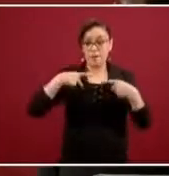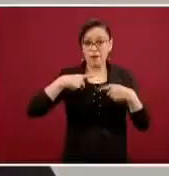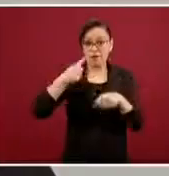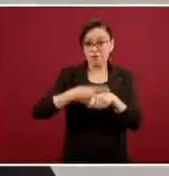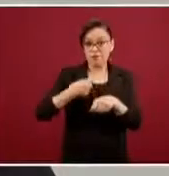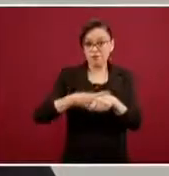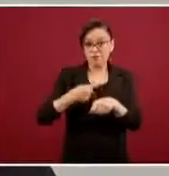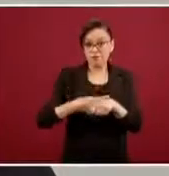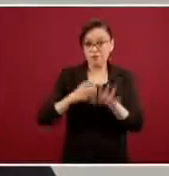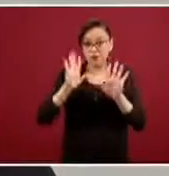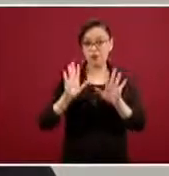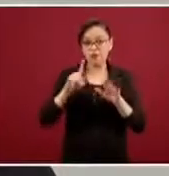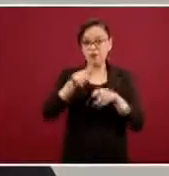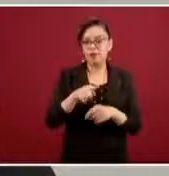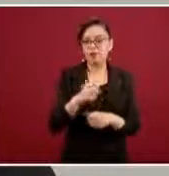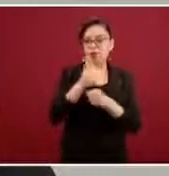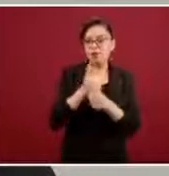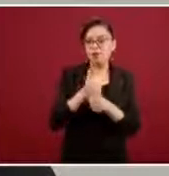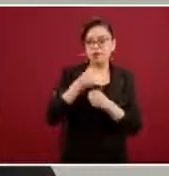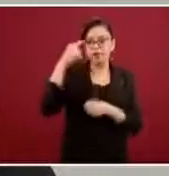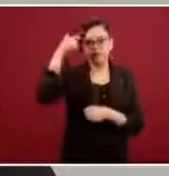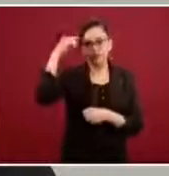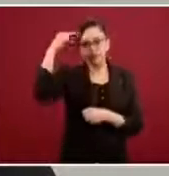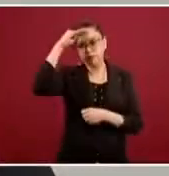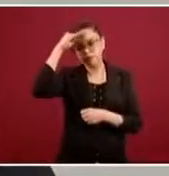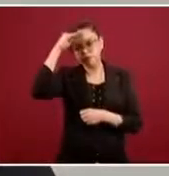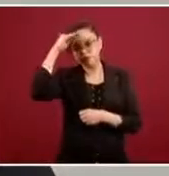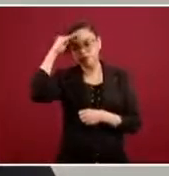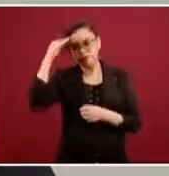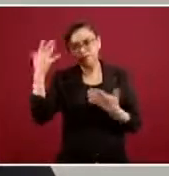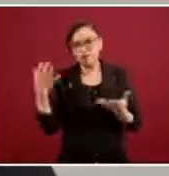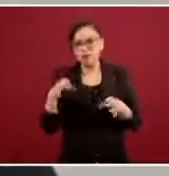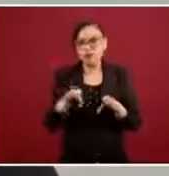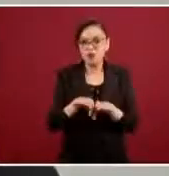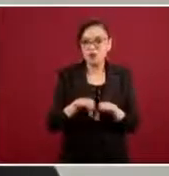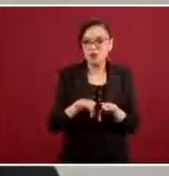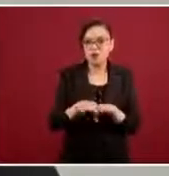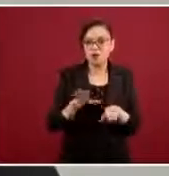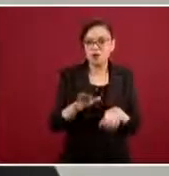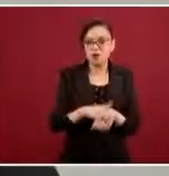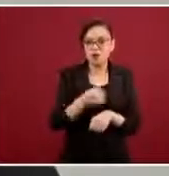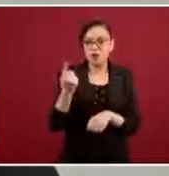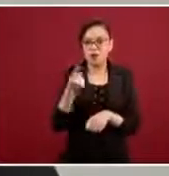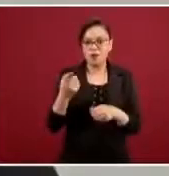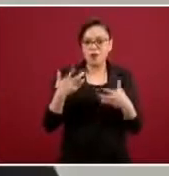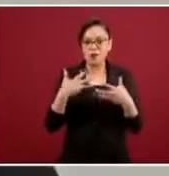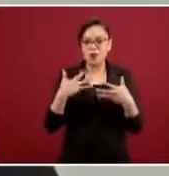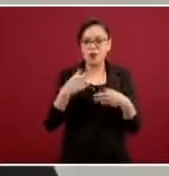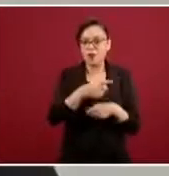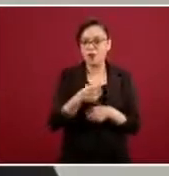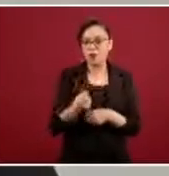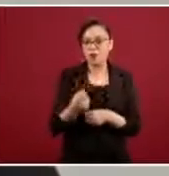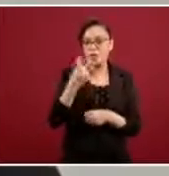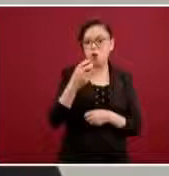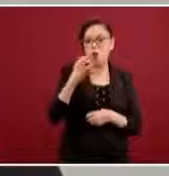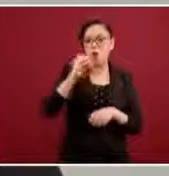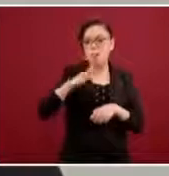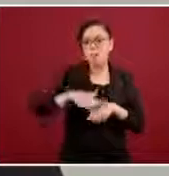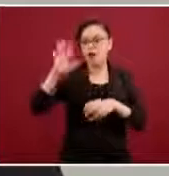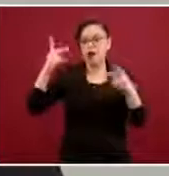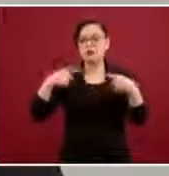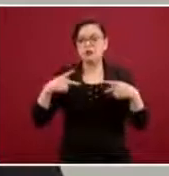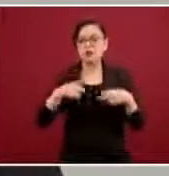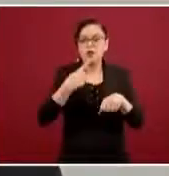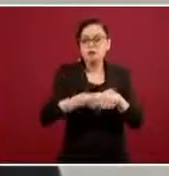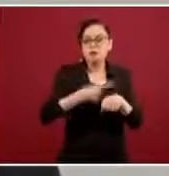la ejecución de un acto inevitable ante una disyuntiva entre 2 o más personas infectadas. Y